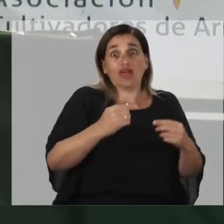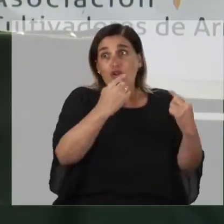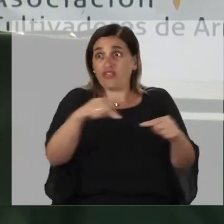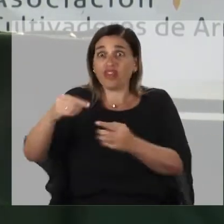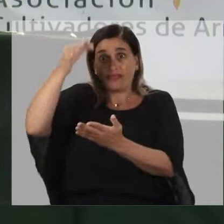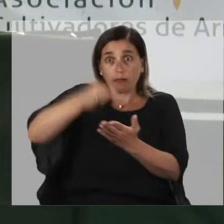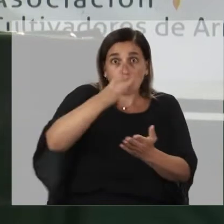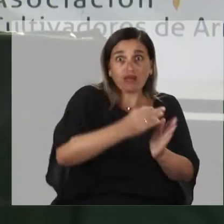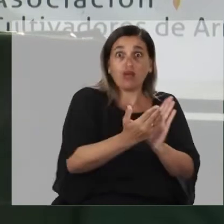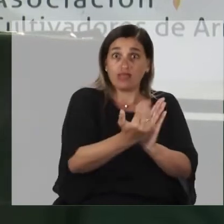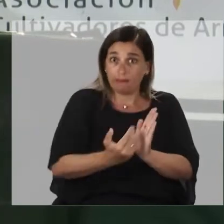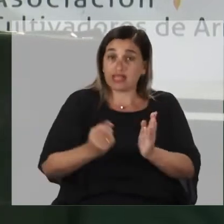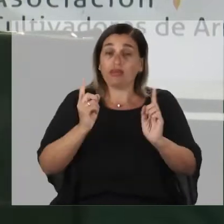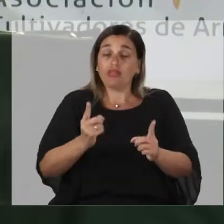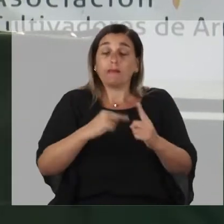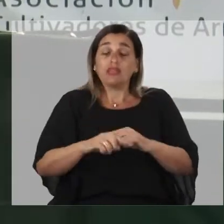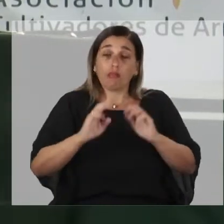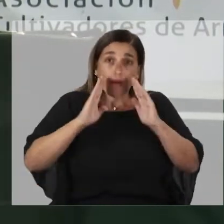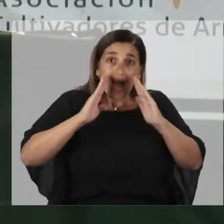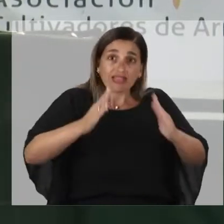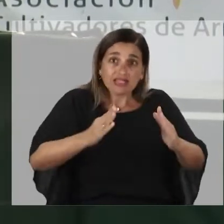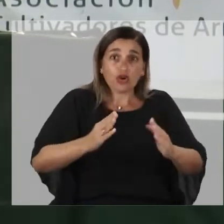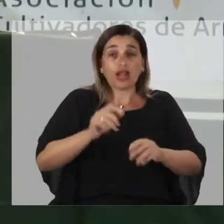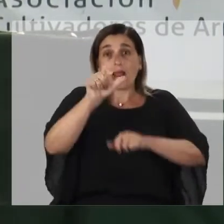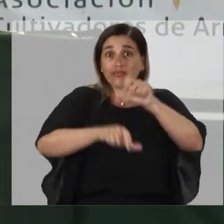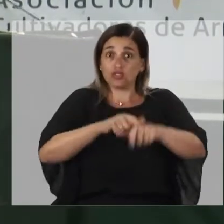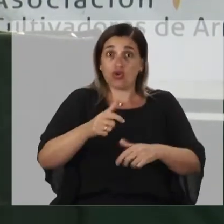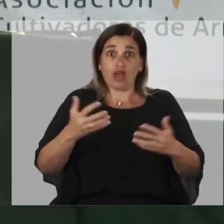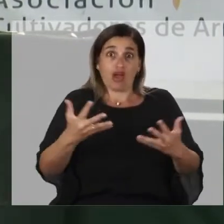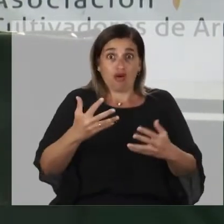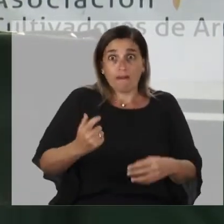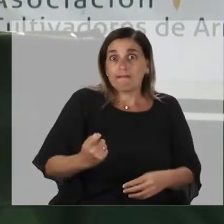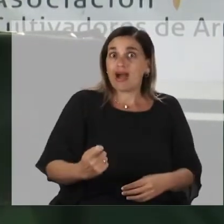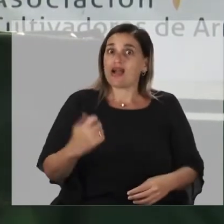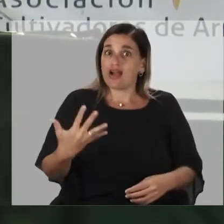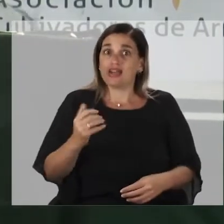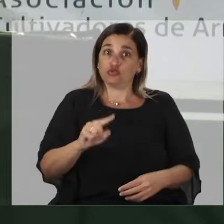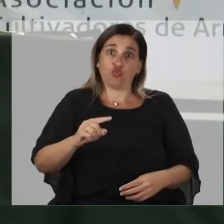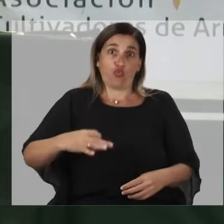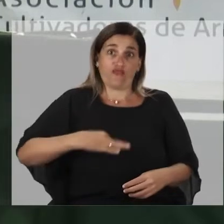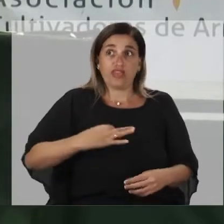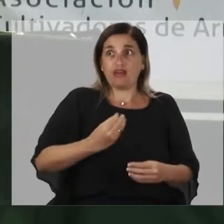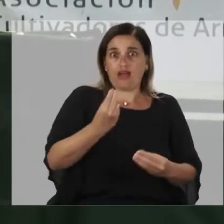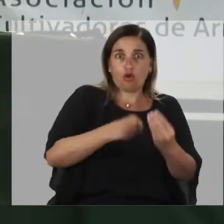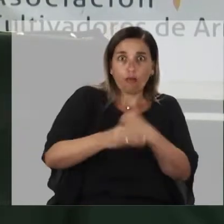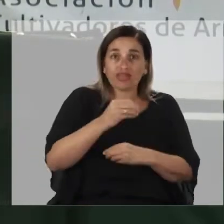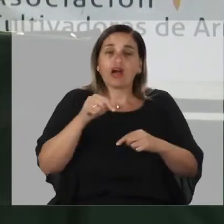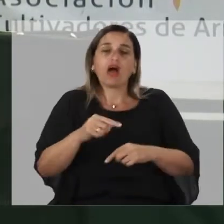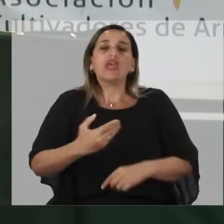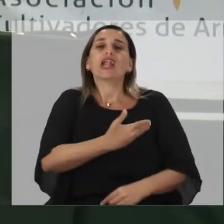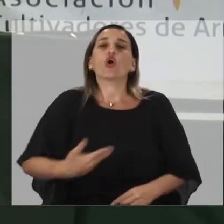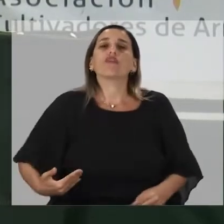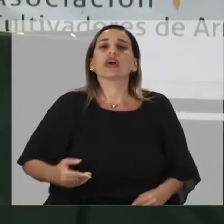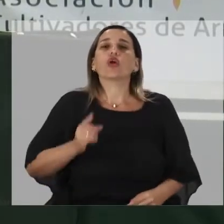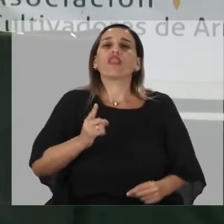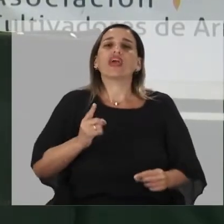pagos, también al mismo tiempo tenemos que prestar atención a aquellos que se les encarece la vida, se les encarece los comestibles,